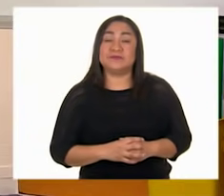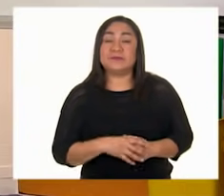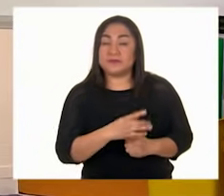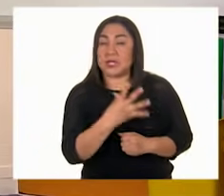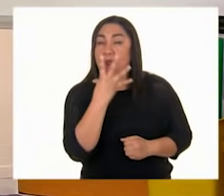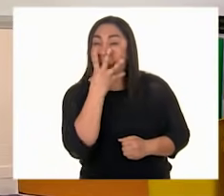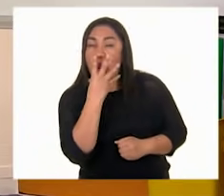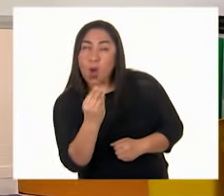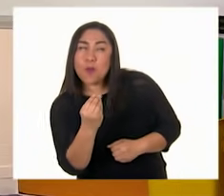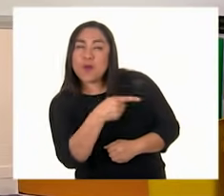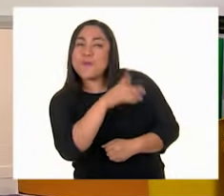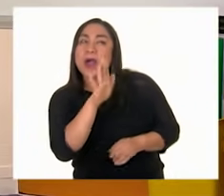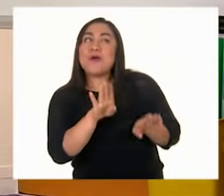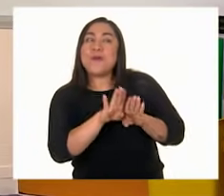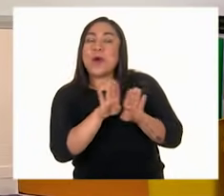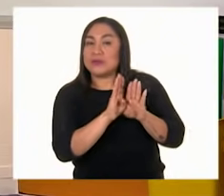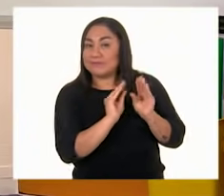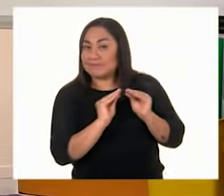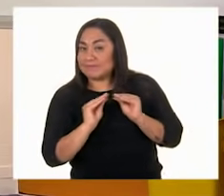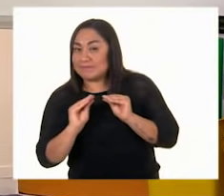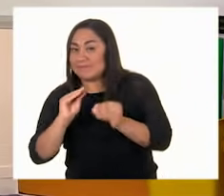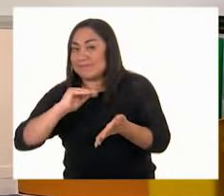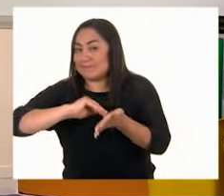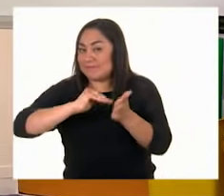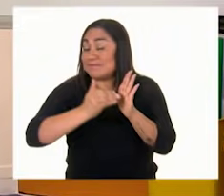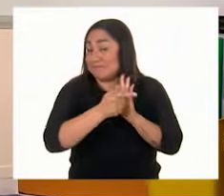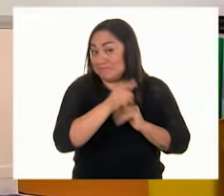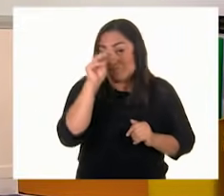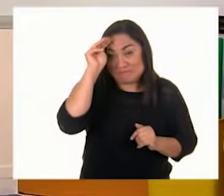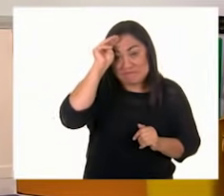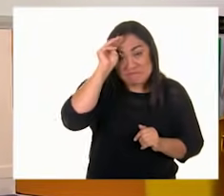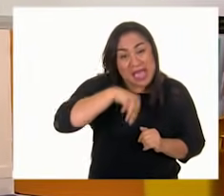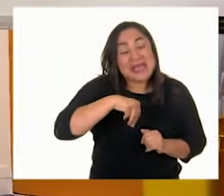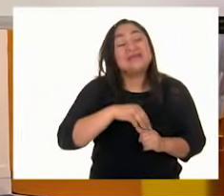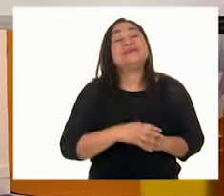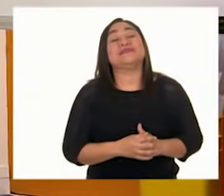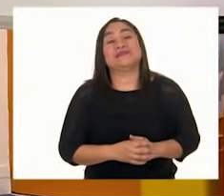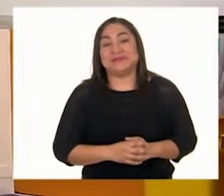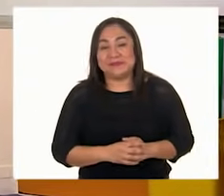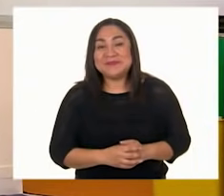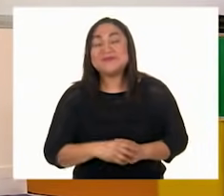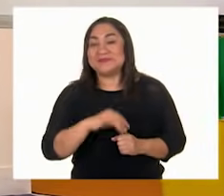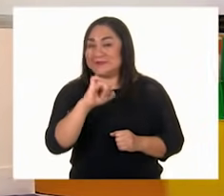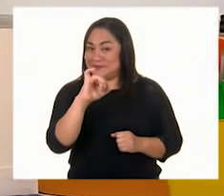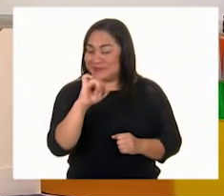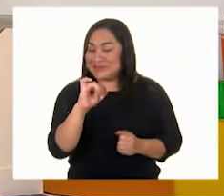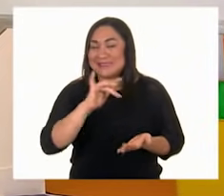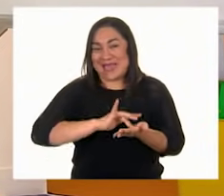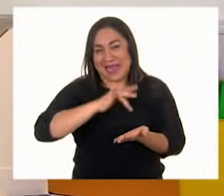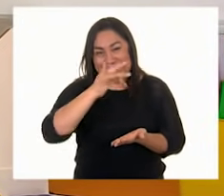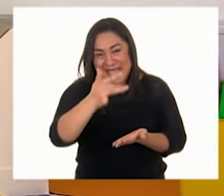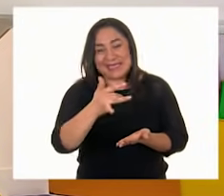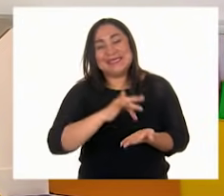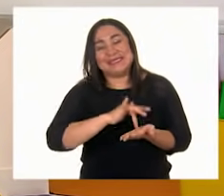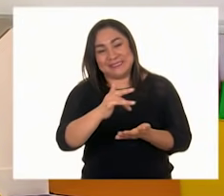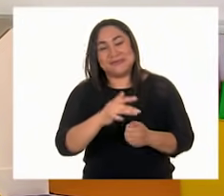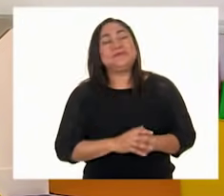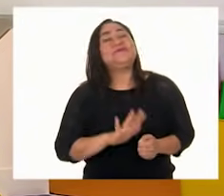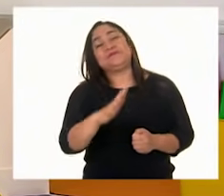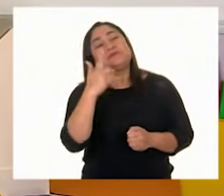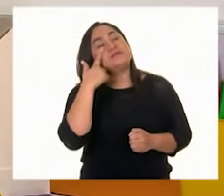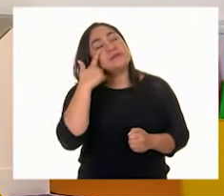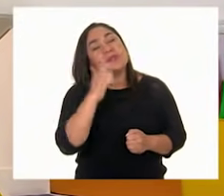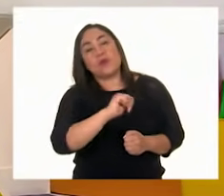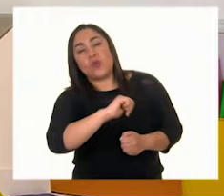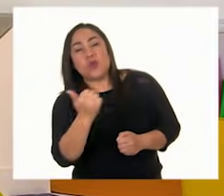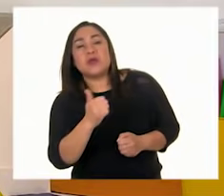muy calladito. Ajá, ¿no? Pero muy astuto. Así es. Muchas gracias por esa participación. Ahora voy